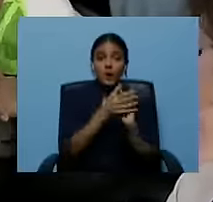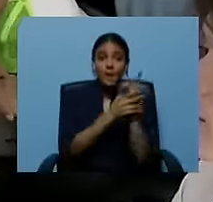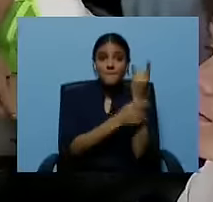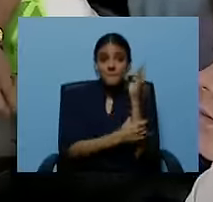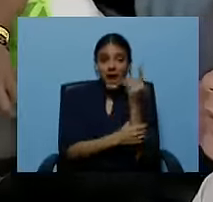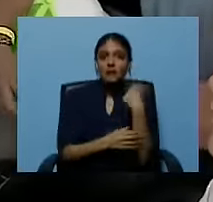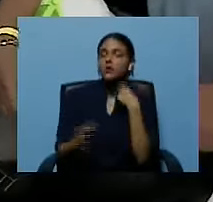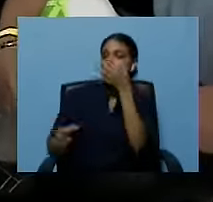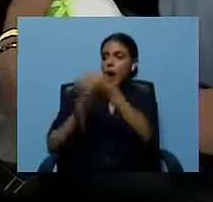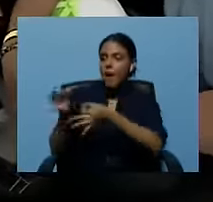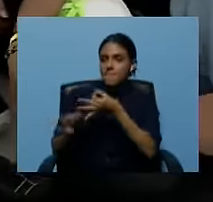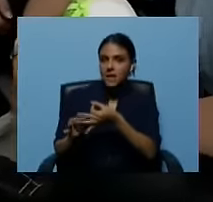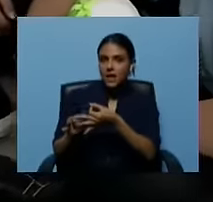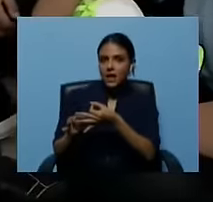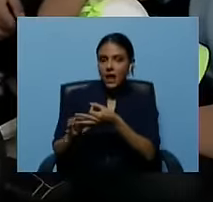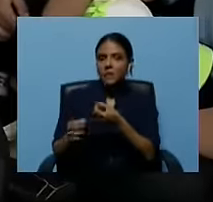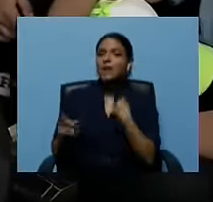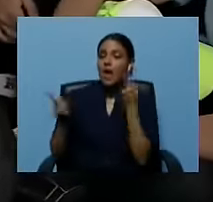Allí,